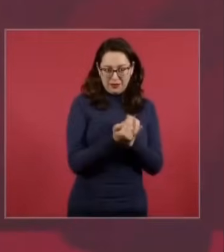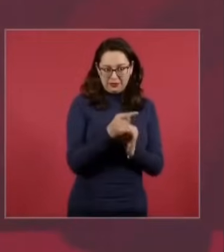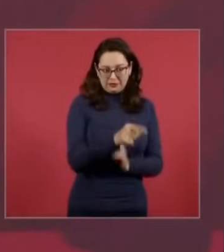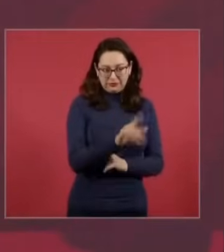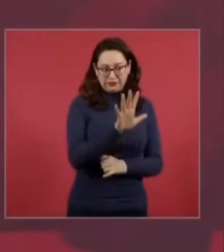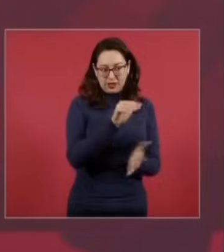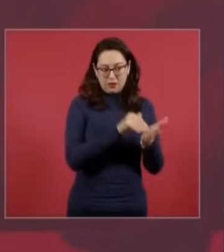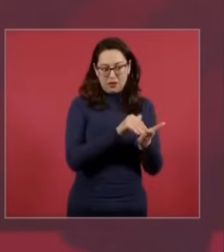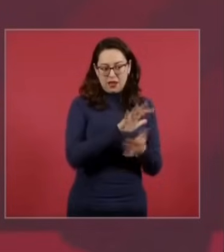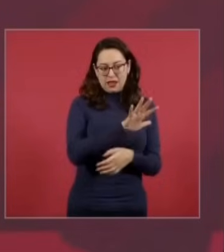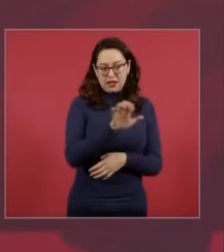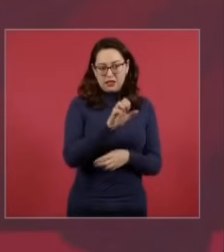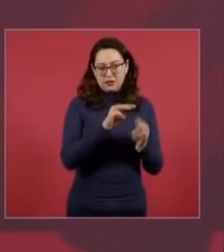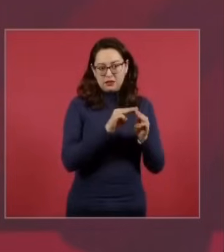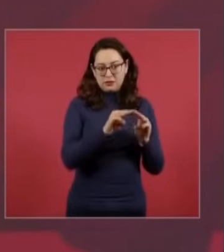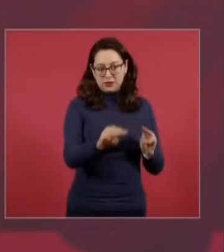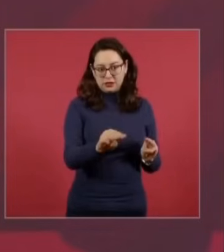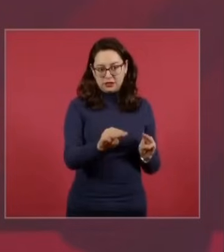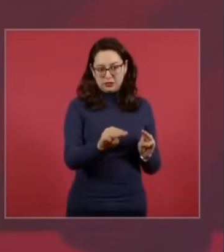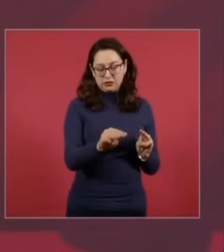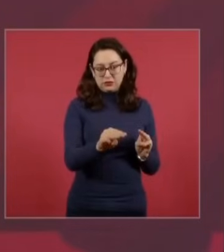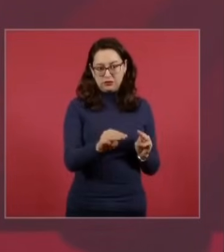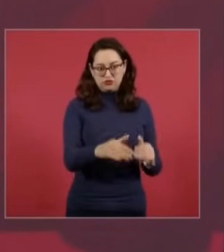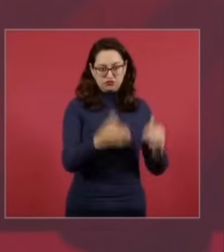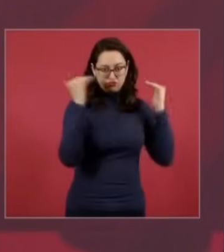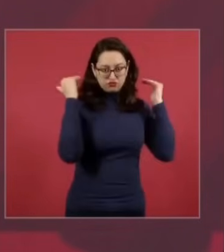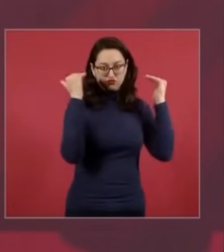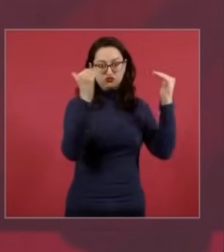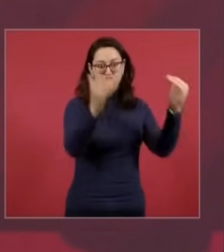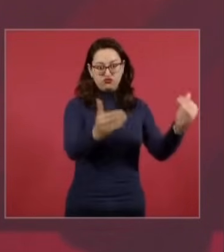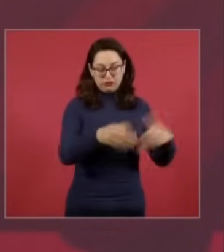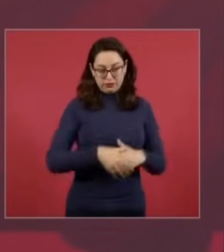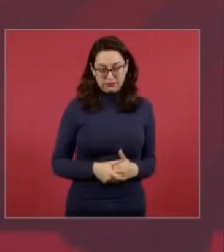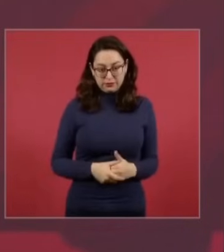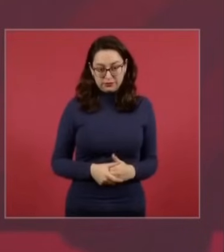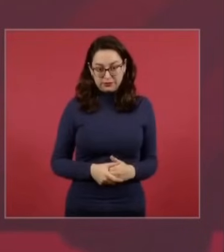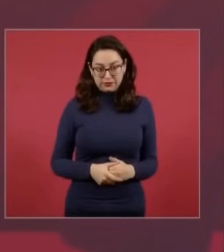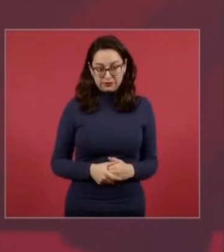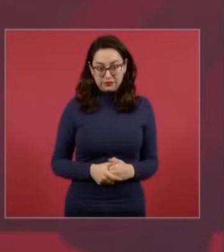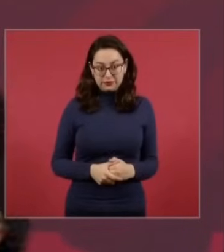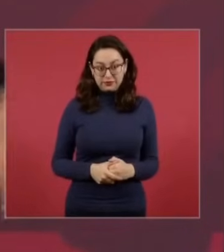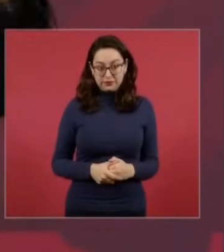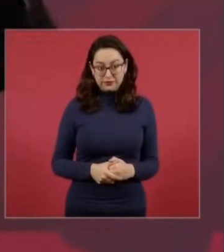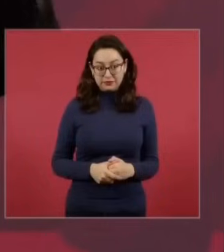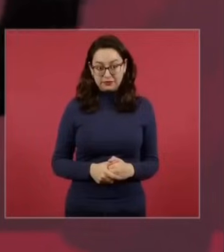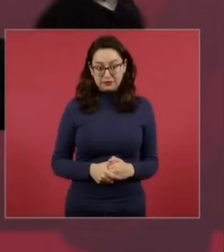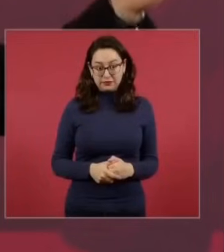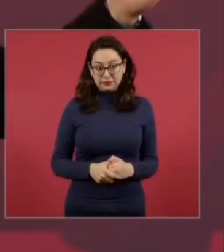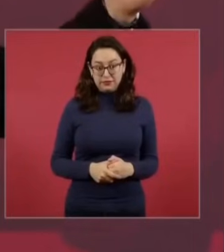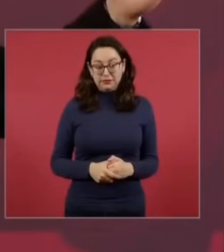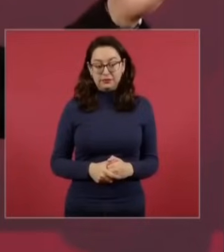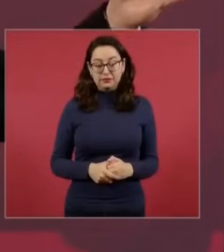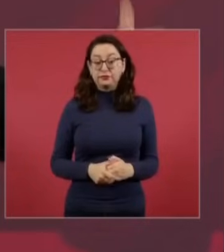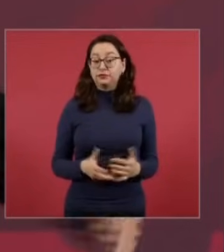amigas, vamos a ir a la crítica que hizo Xóchitl Gálvez primero y después vamos a ir a toda la información de cómo se va